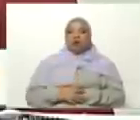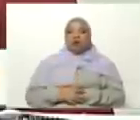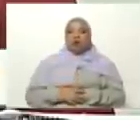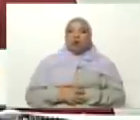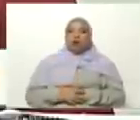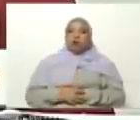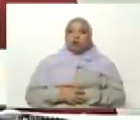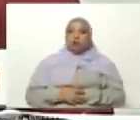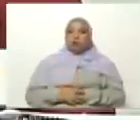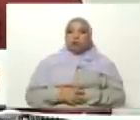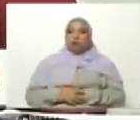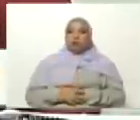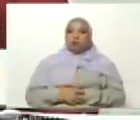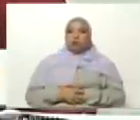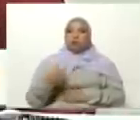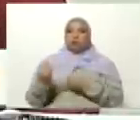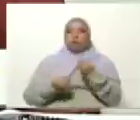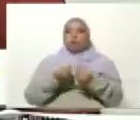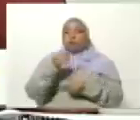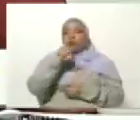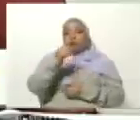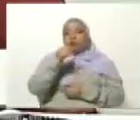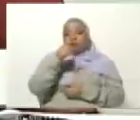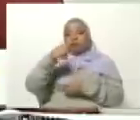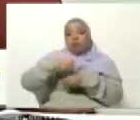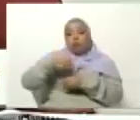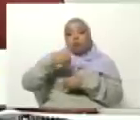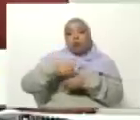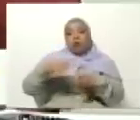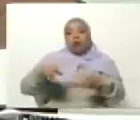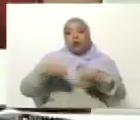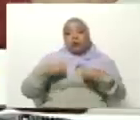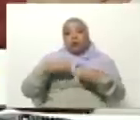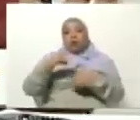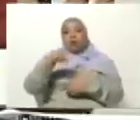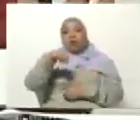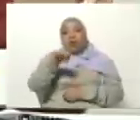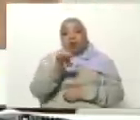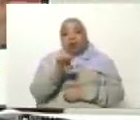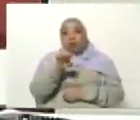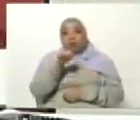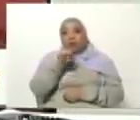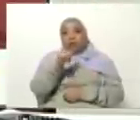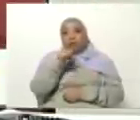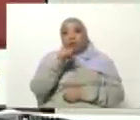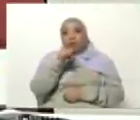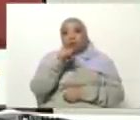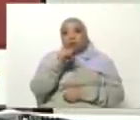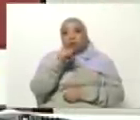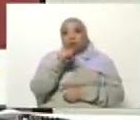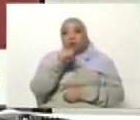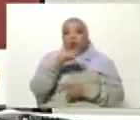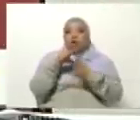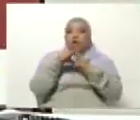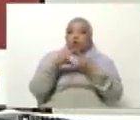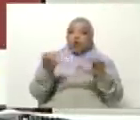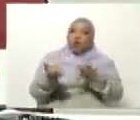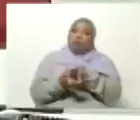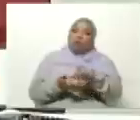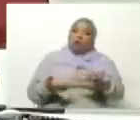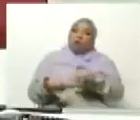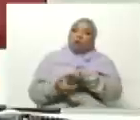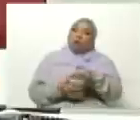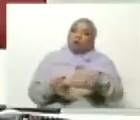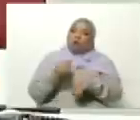Entonces, el problema de la oposición es ese, que no reconocen al CNE y que sus problemas los quieren extrapolar a todo el territorio nacional.